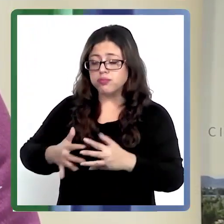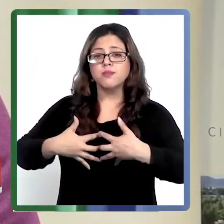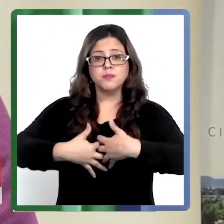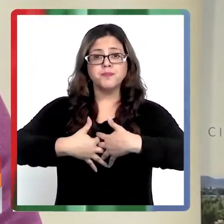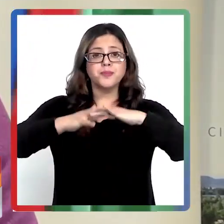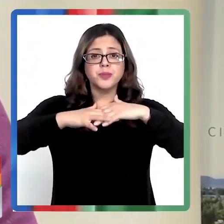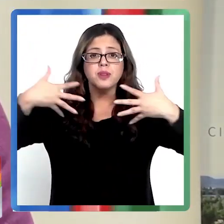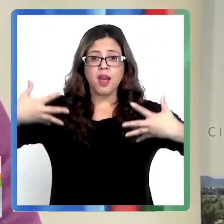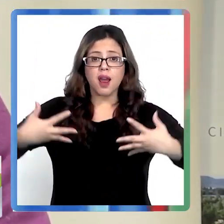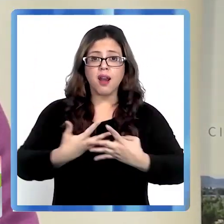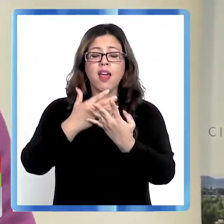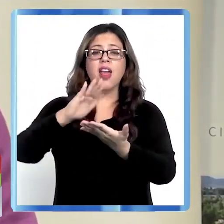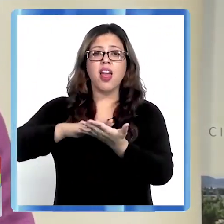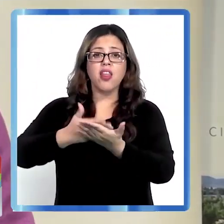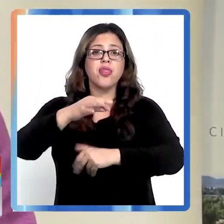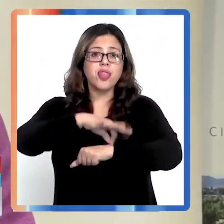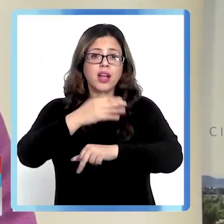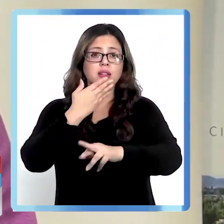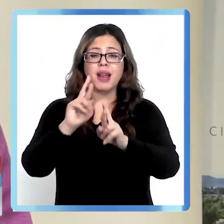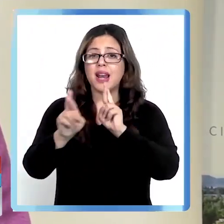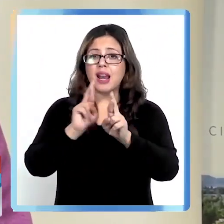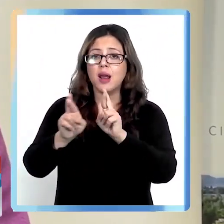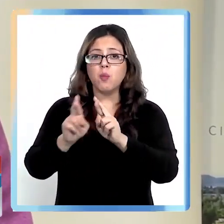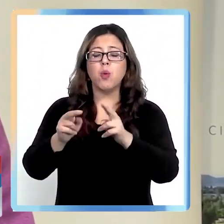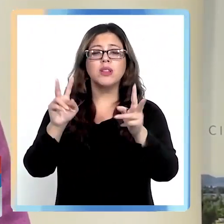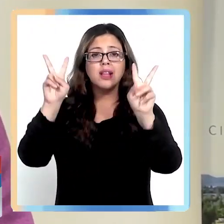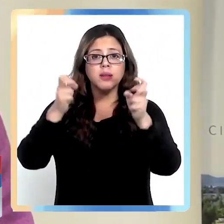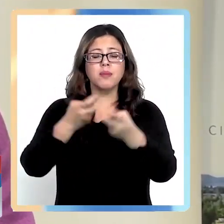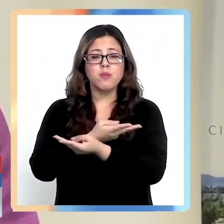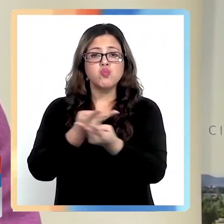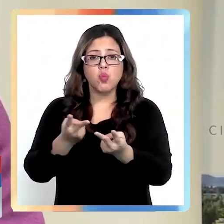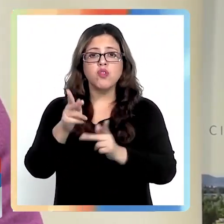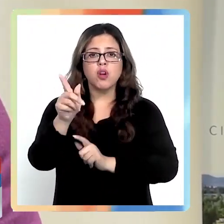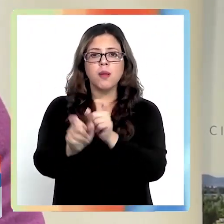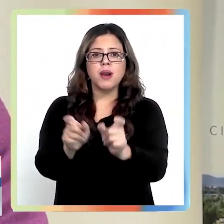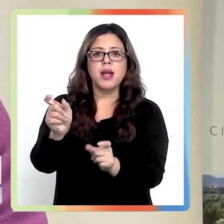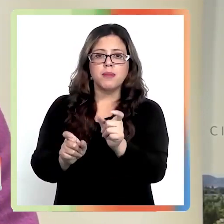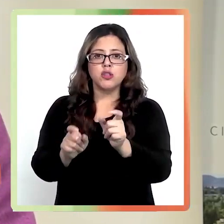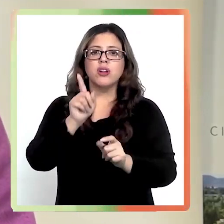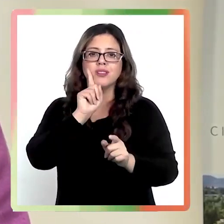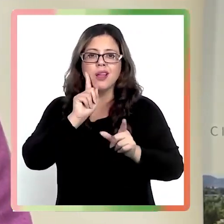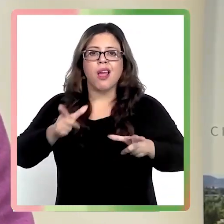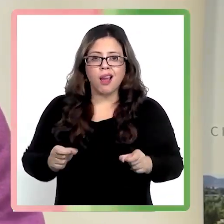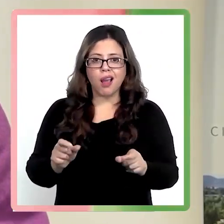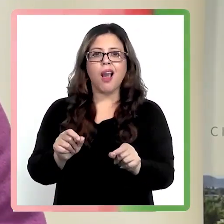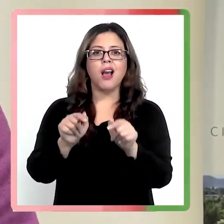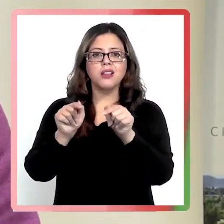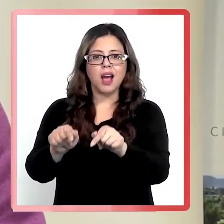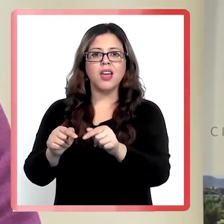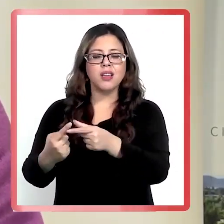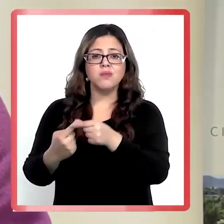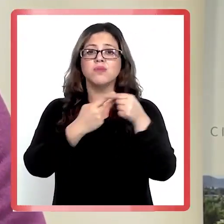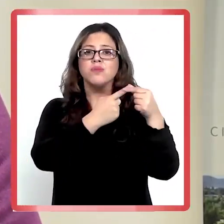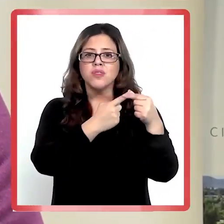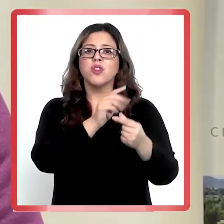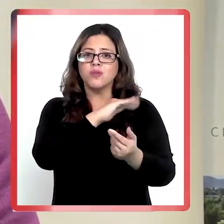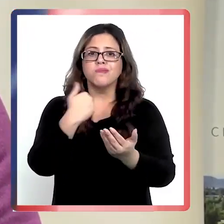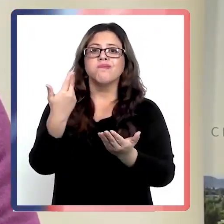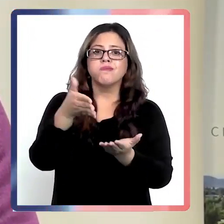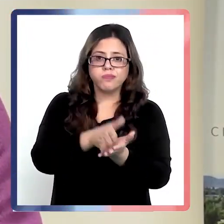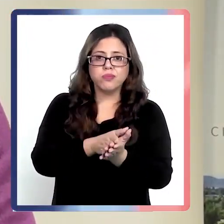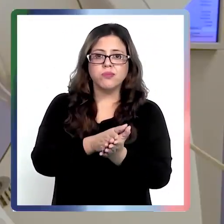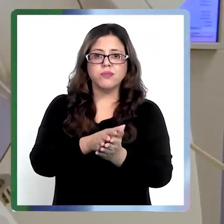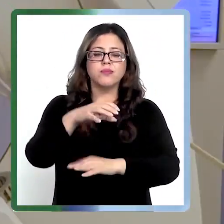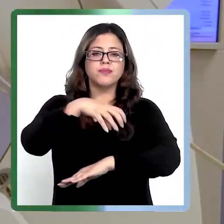fortaleciendo la red de salud y la respuesta que entrega nuestra red de salud pública a las personas que padecen cáncer, que es la principal causa de muerte